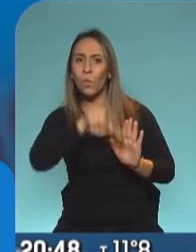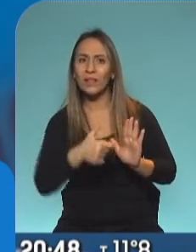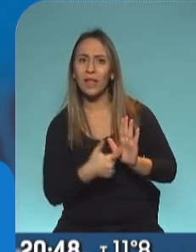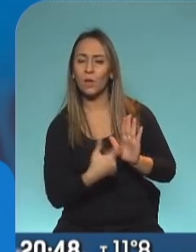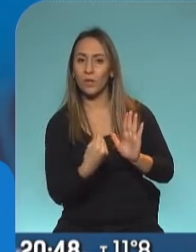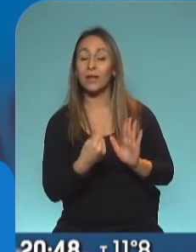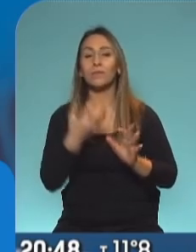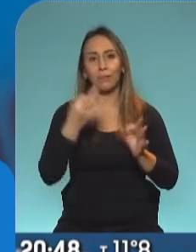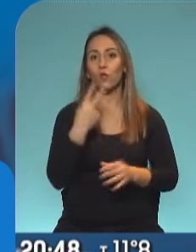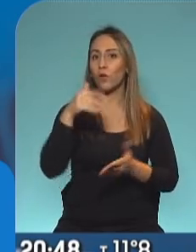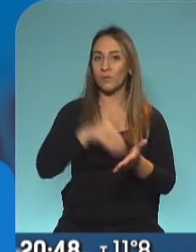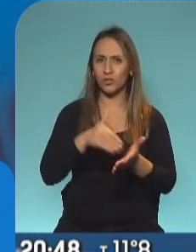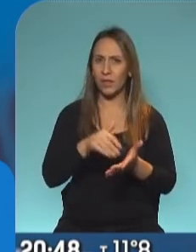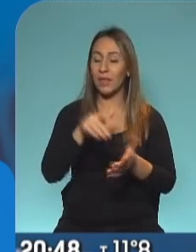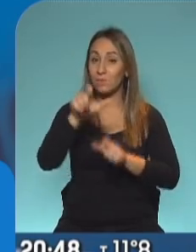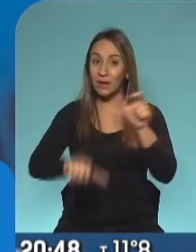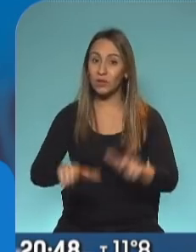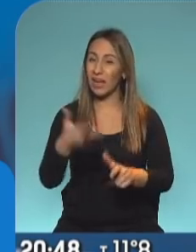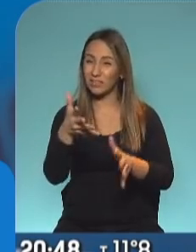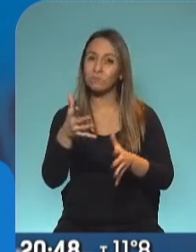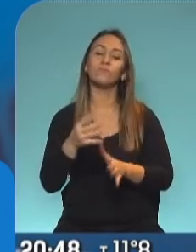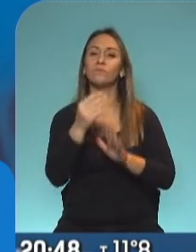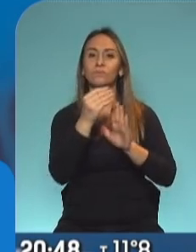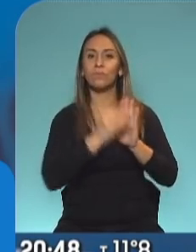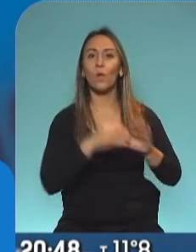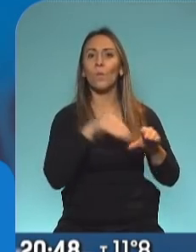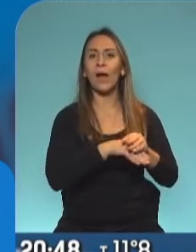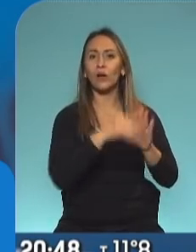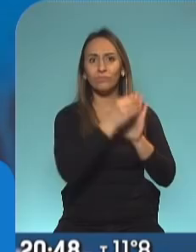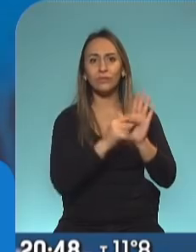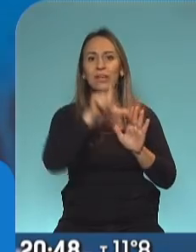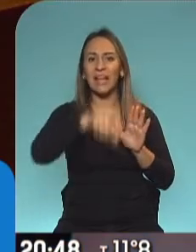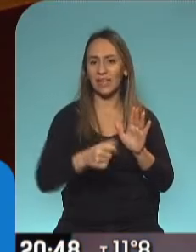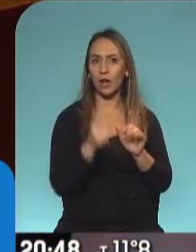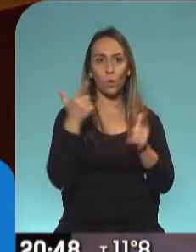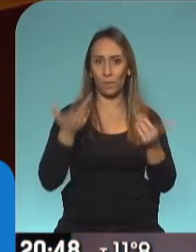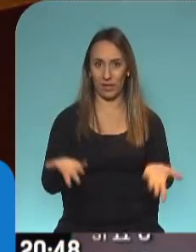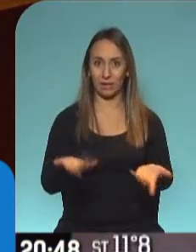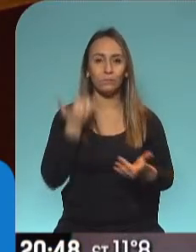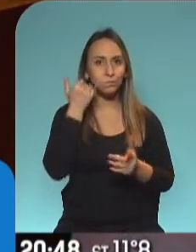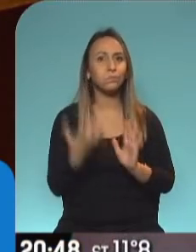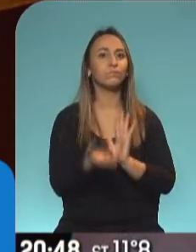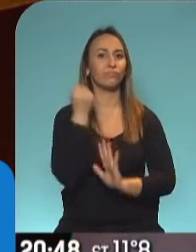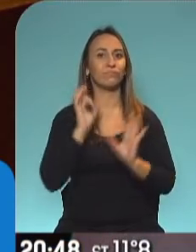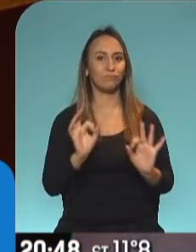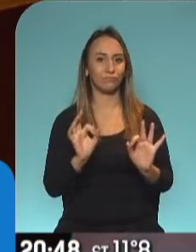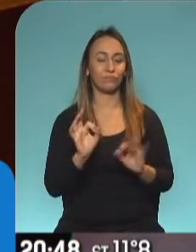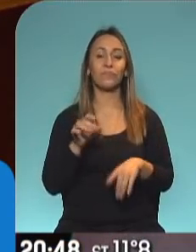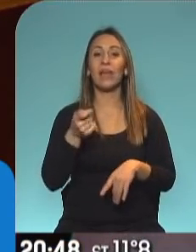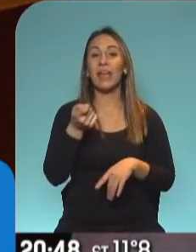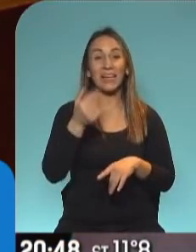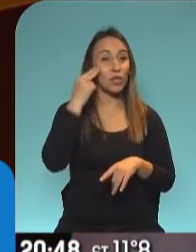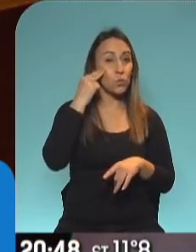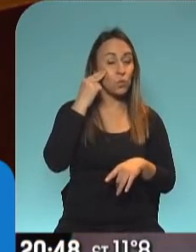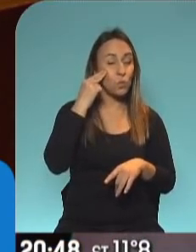personas no tenían cuenta bancaria y tuvieron una cuenta bancaria. Estamos en ese, ese procedimiento. De los anotados en un primer momento. De los casi 9,